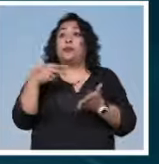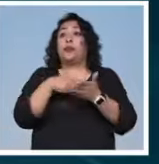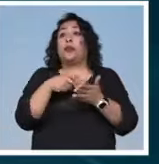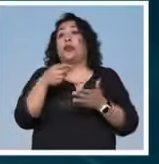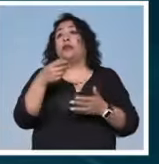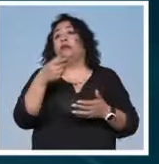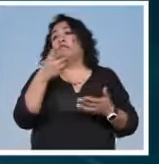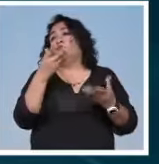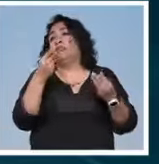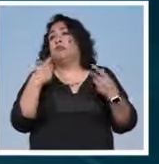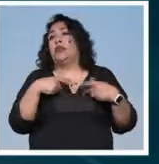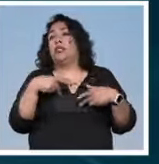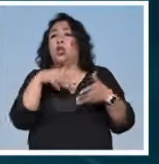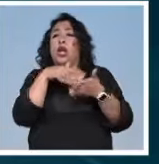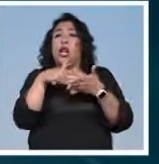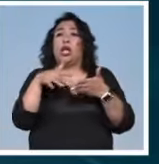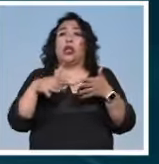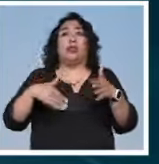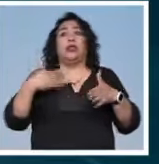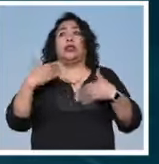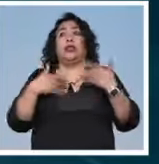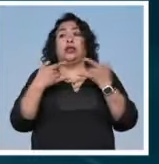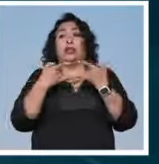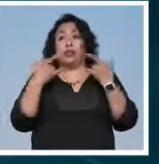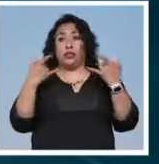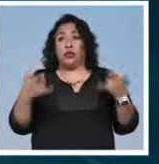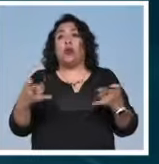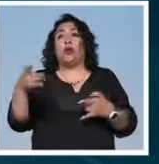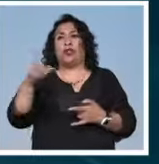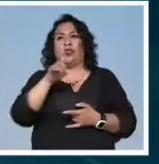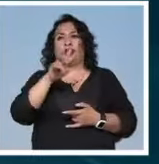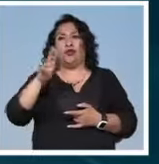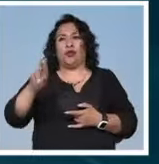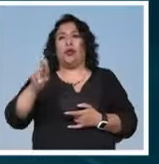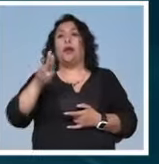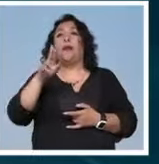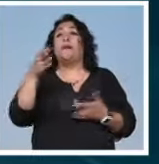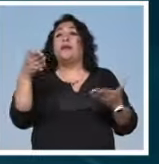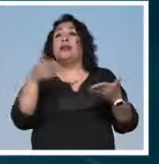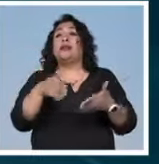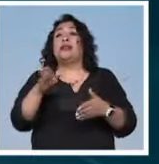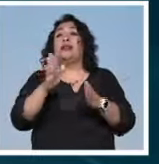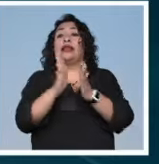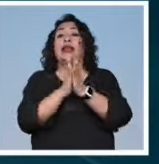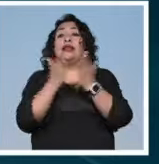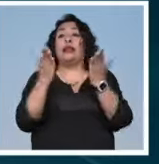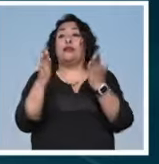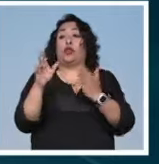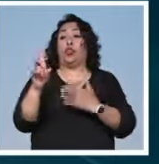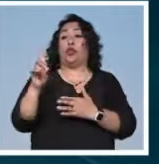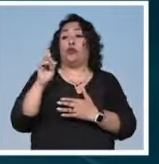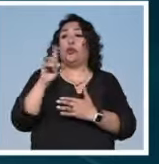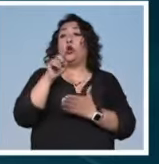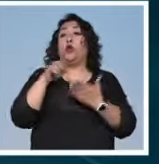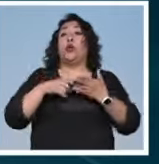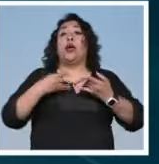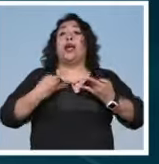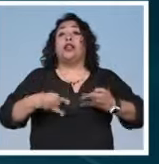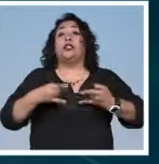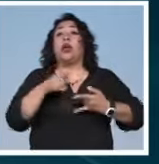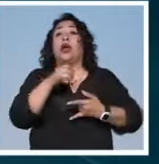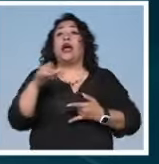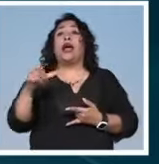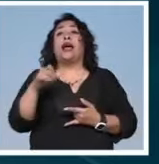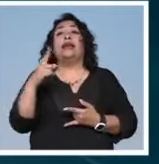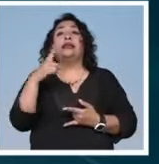medio centenar de lectores y entusiastas de la historia, el doctor Bartra presentó su libro este domingo en el Centro Histórico, con motivo